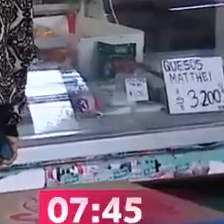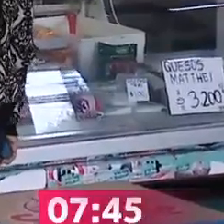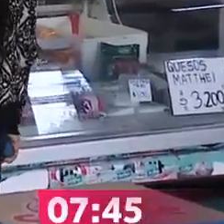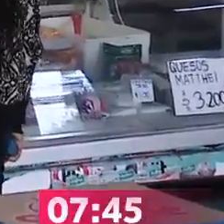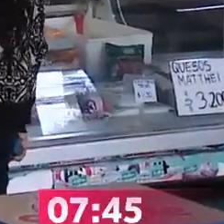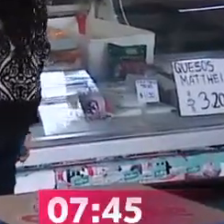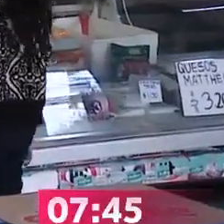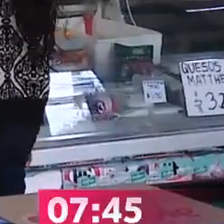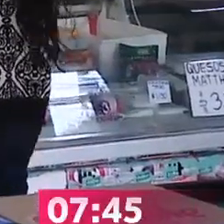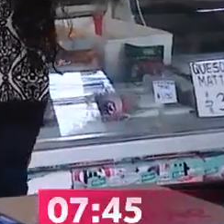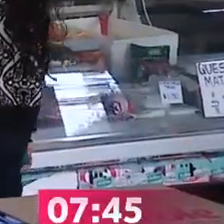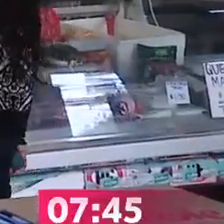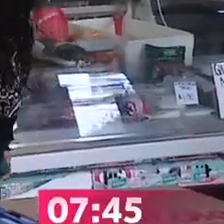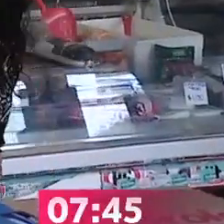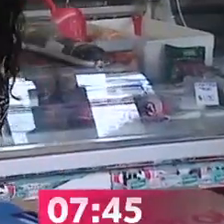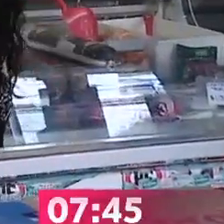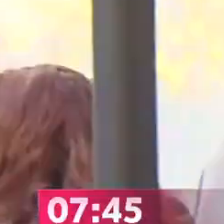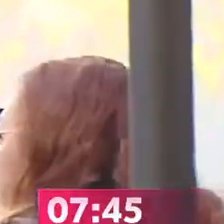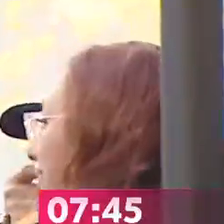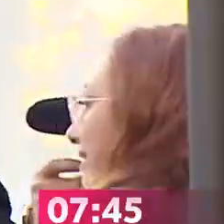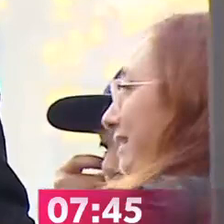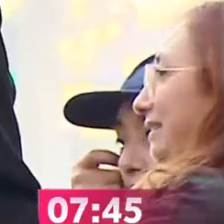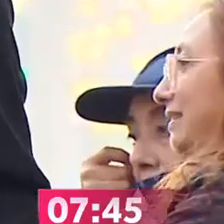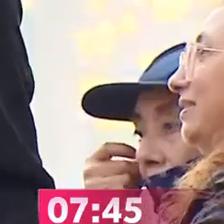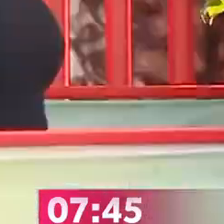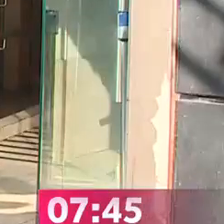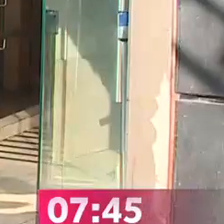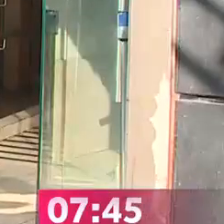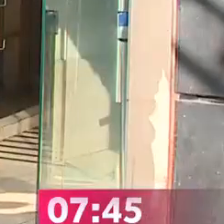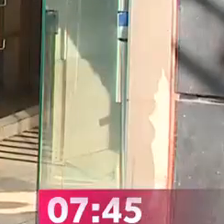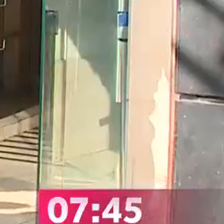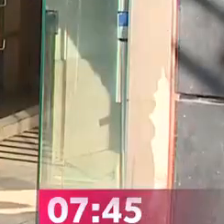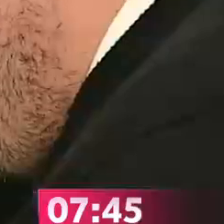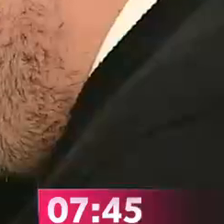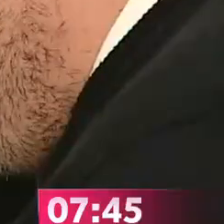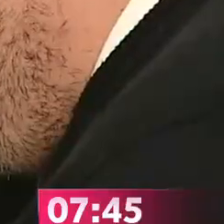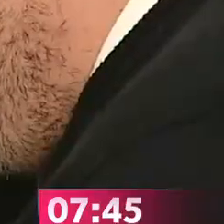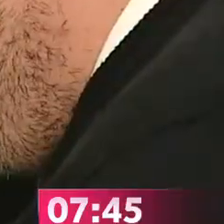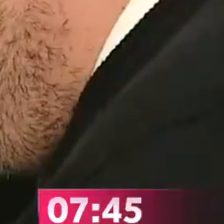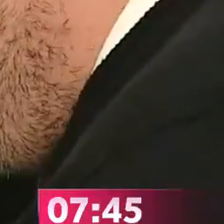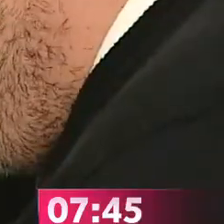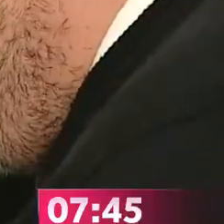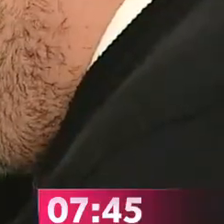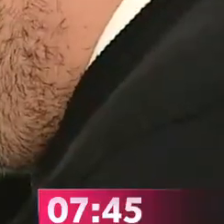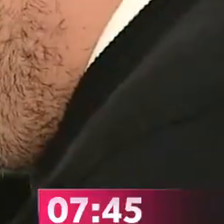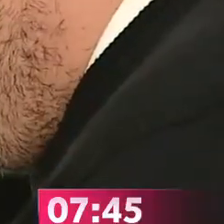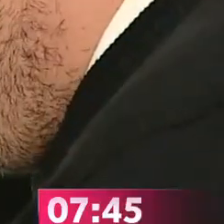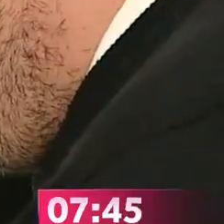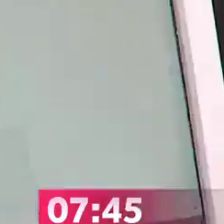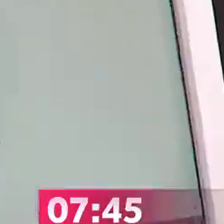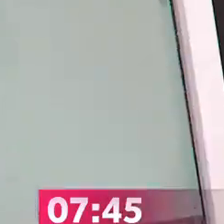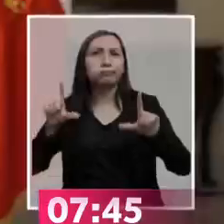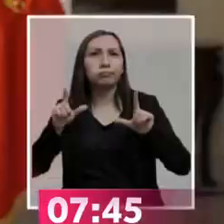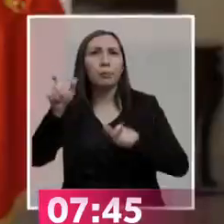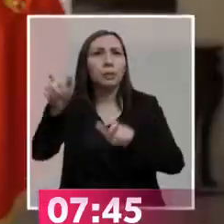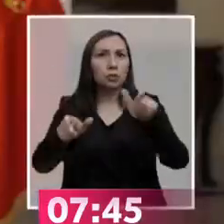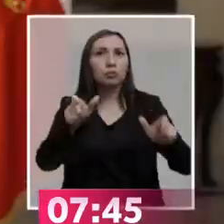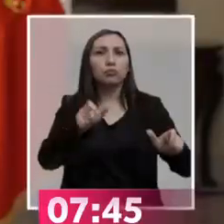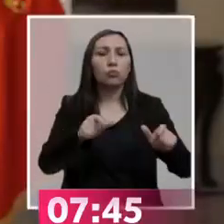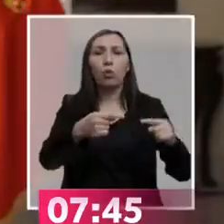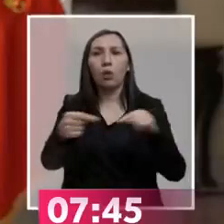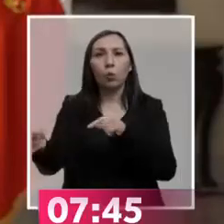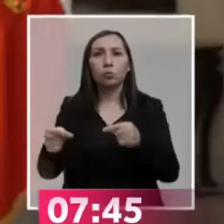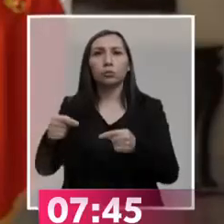empezar a dialogar para poder sacar esta reforma lo antes posible. Consideremos además que el gobierno no tiene mayoría en el Congreso y por lo tanto está obligado